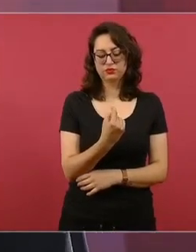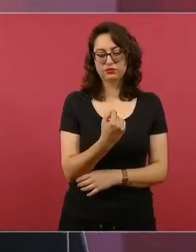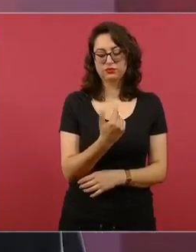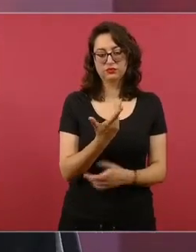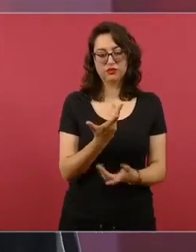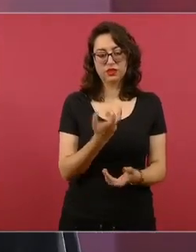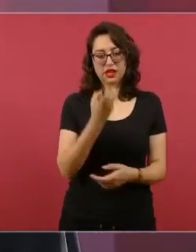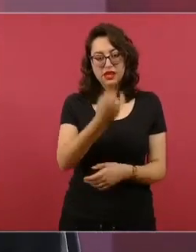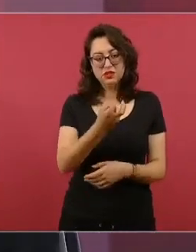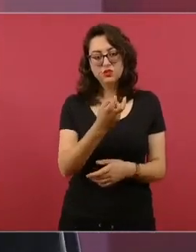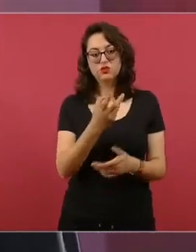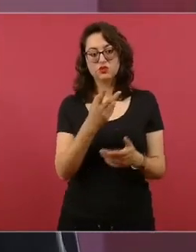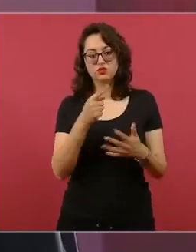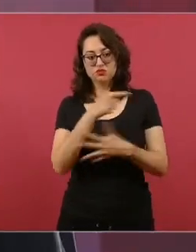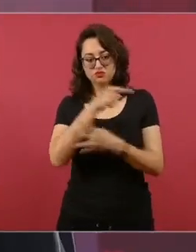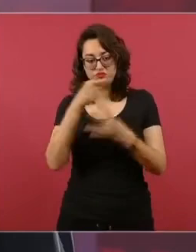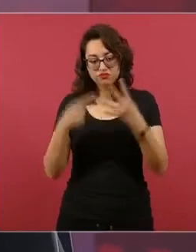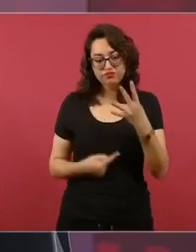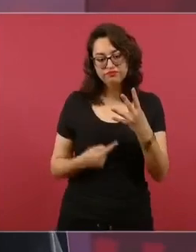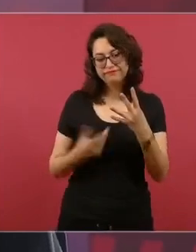ya no se permite eso,